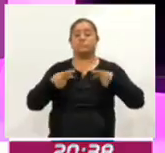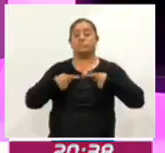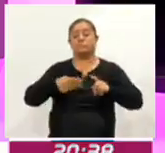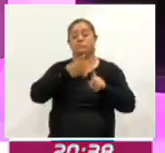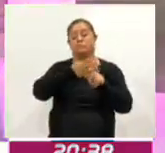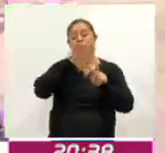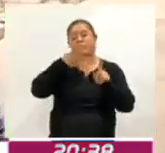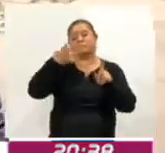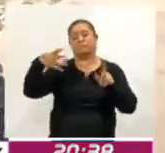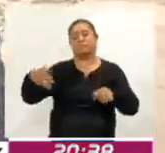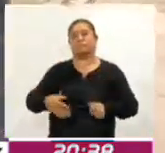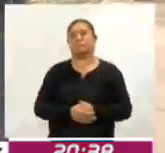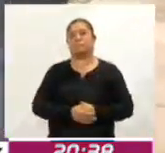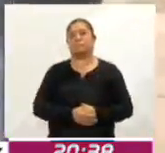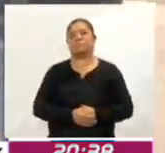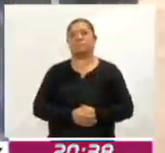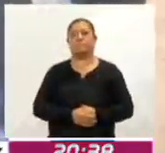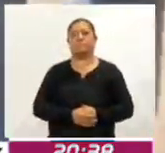LGBT+TTIQ+.